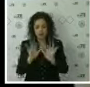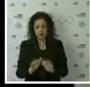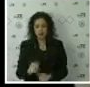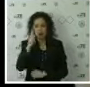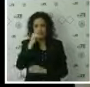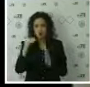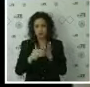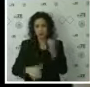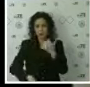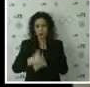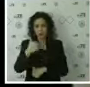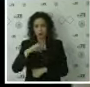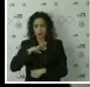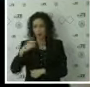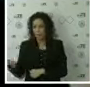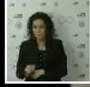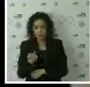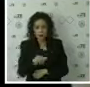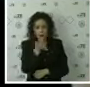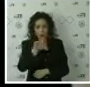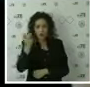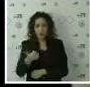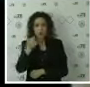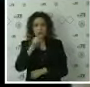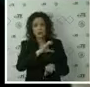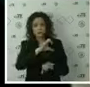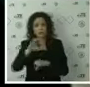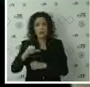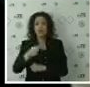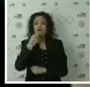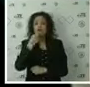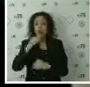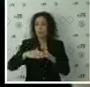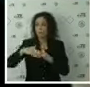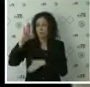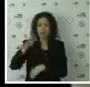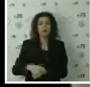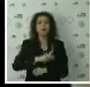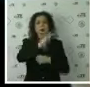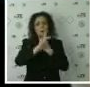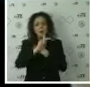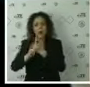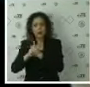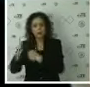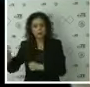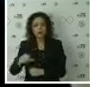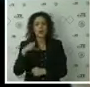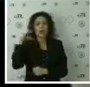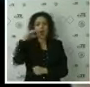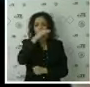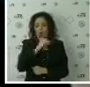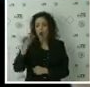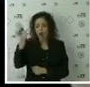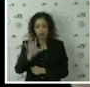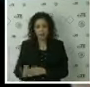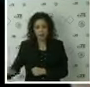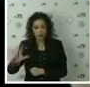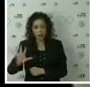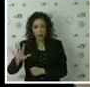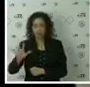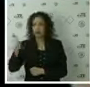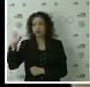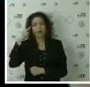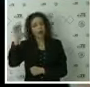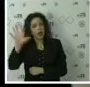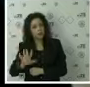a la consulta de más de 600 niños y niñas de 21 países de África, Asia, Medio Oriente y América Latina.